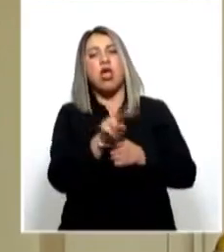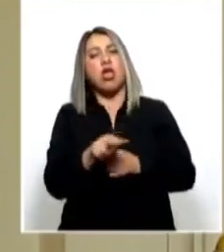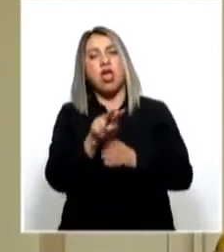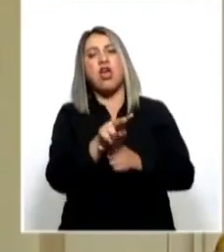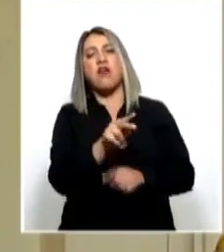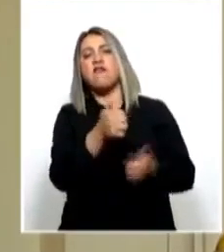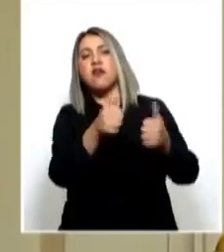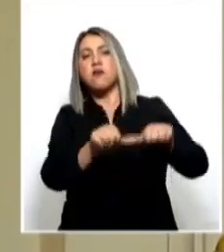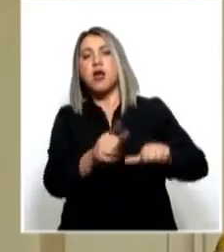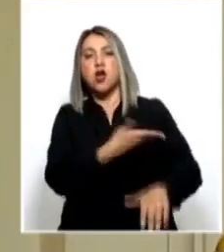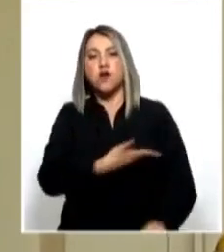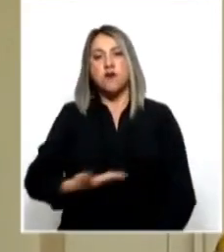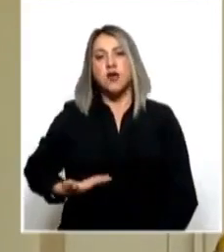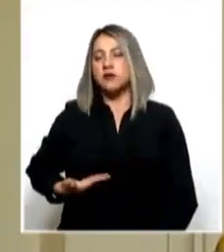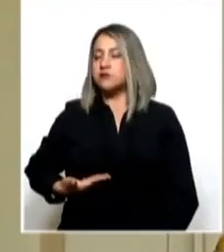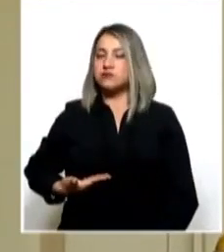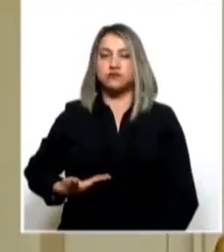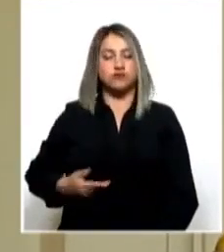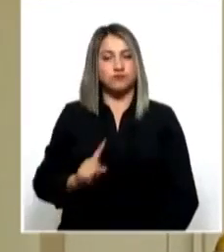Es